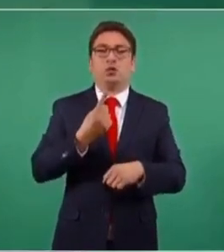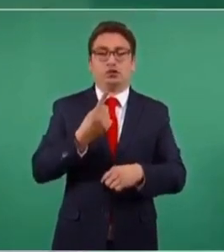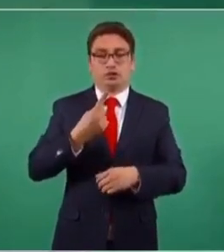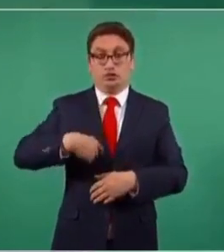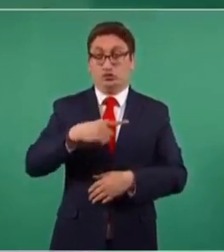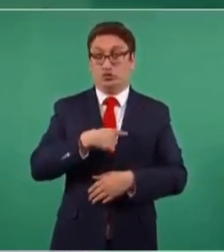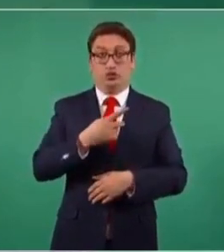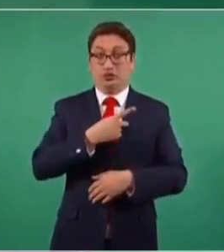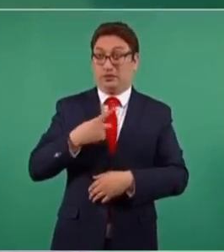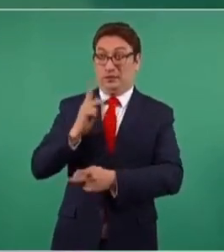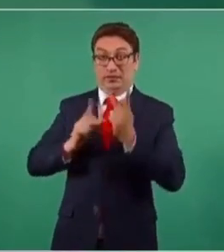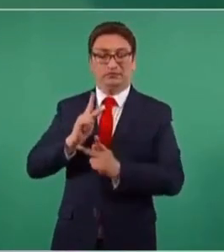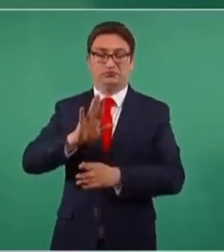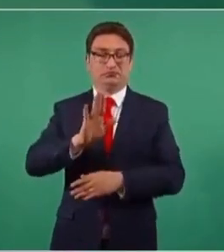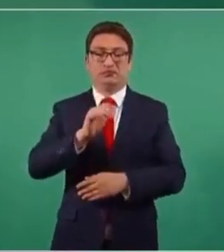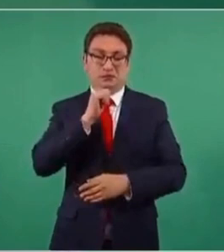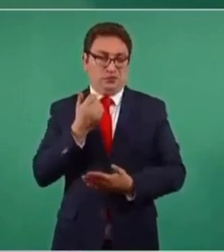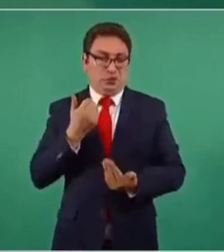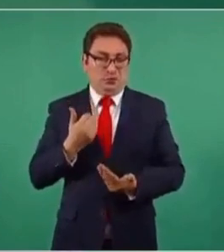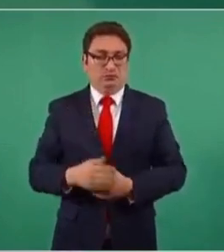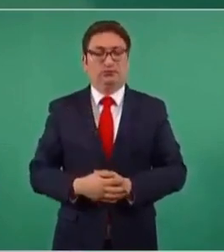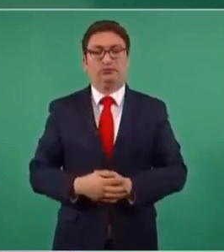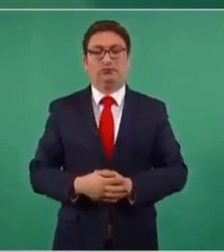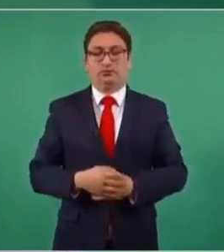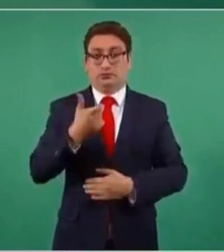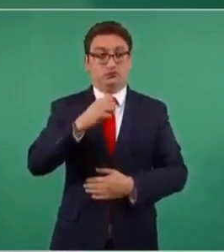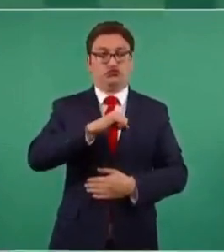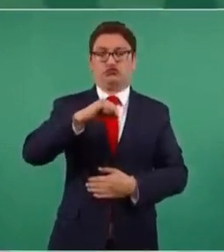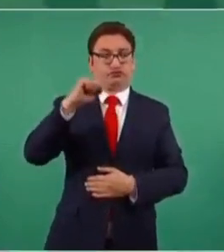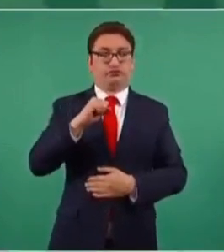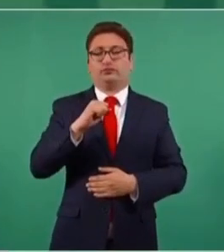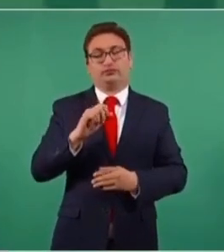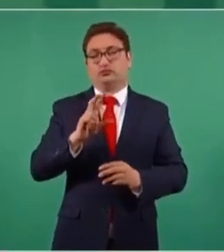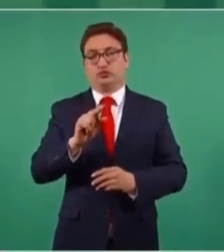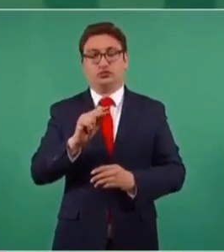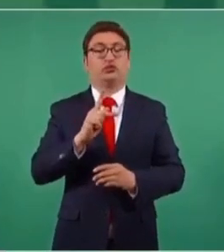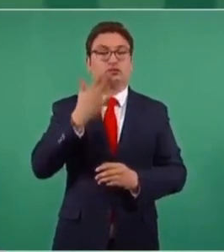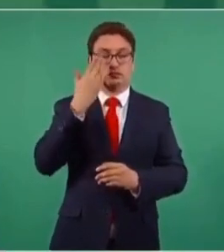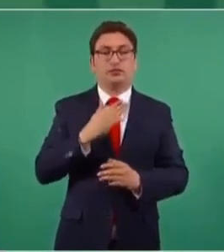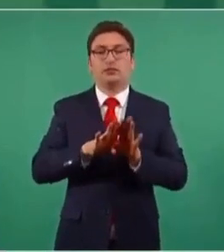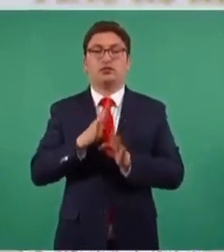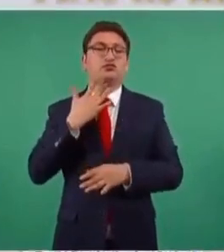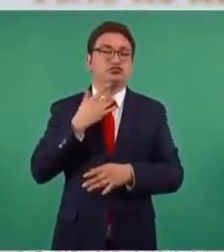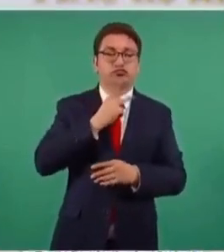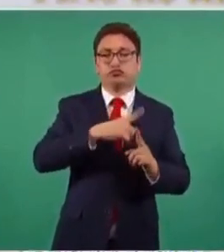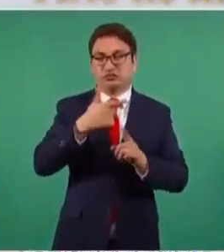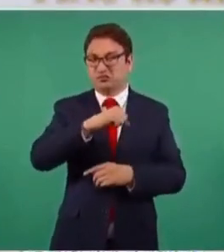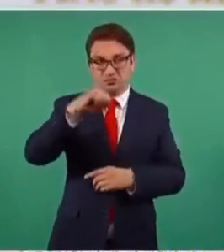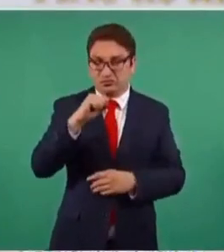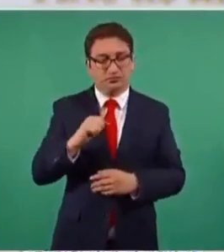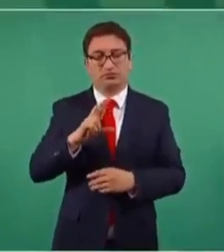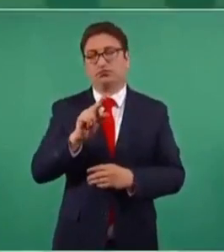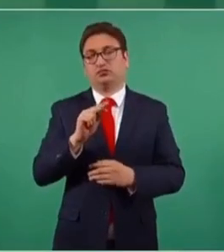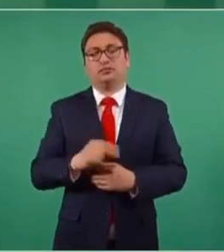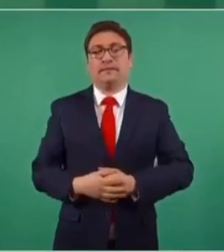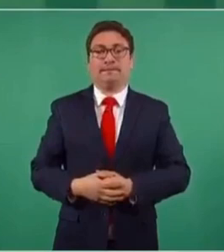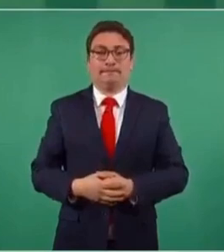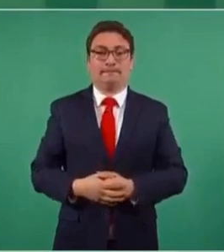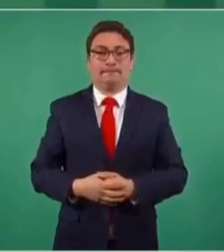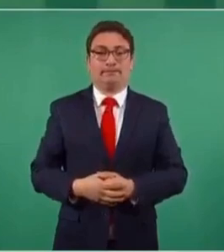deuda, no aumentaron los precios de los combustibles y no